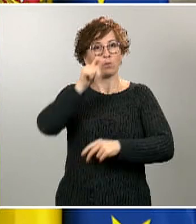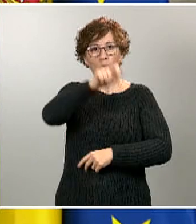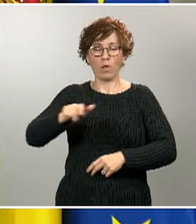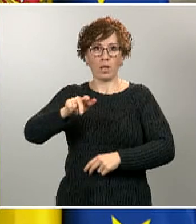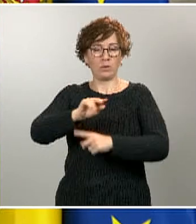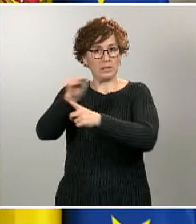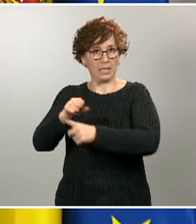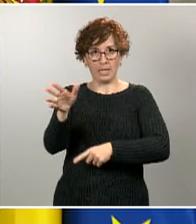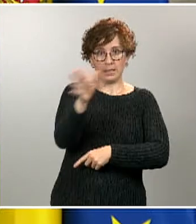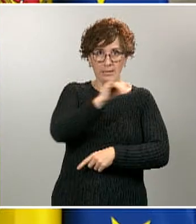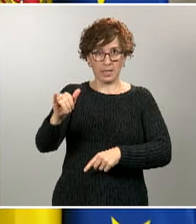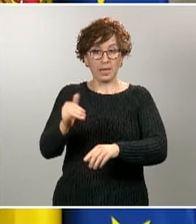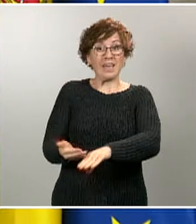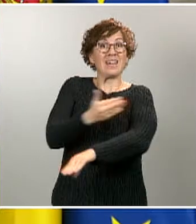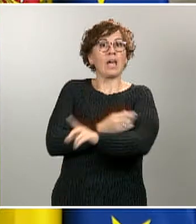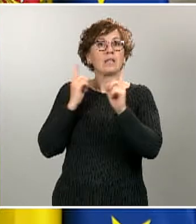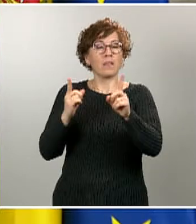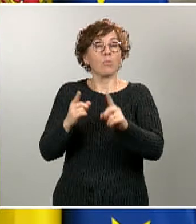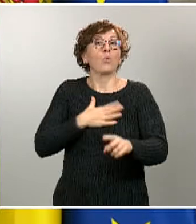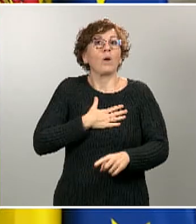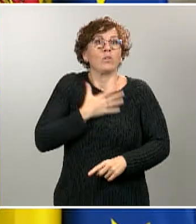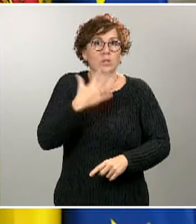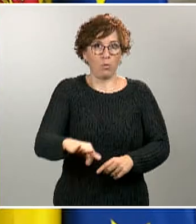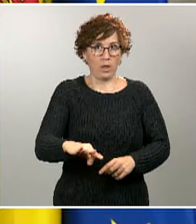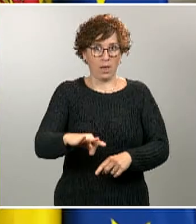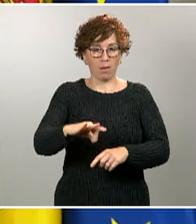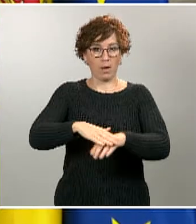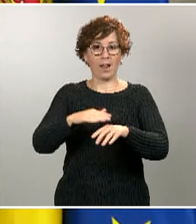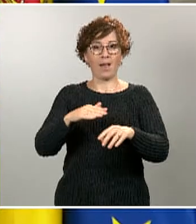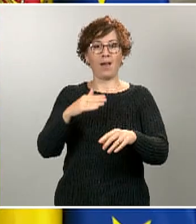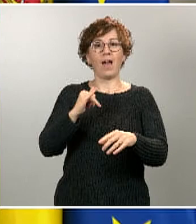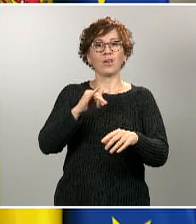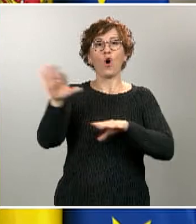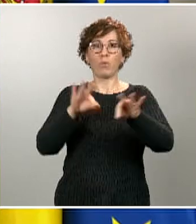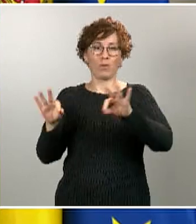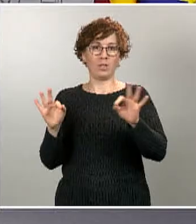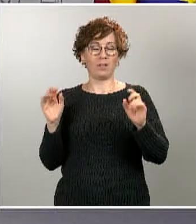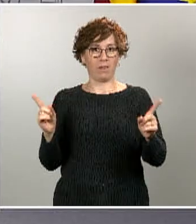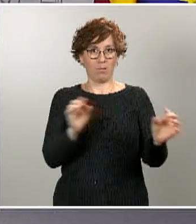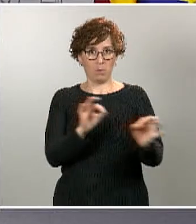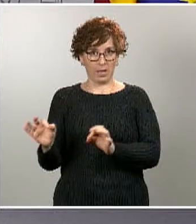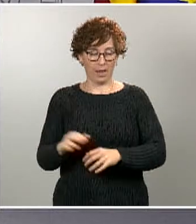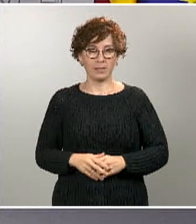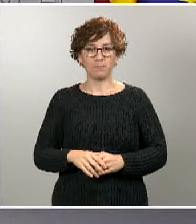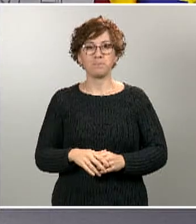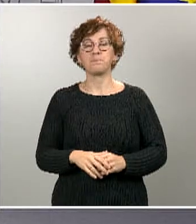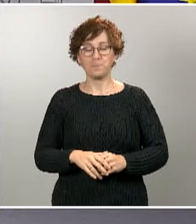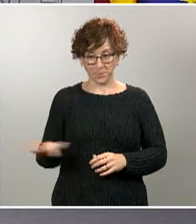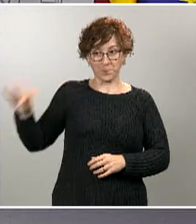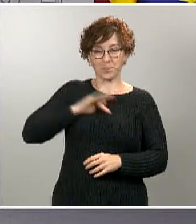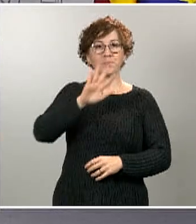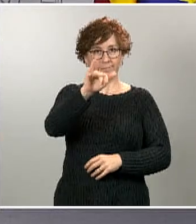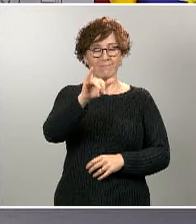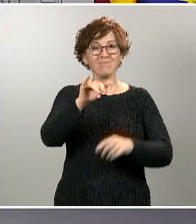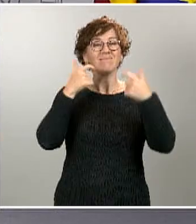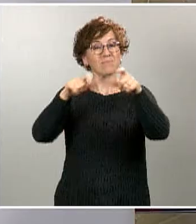para que para que tengamos las opciones preparadas. Sí, y en relación con la pregunta relativa al sector cultural,